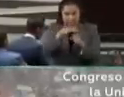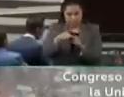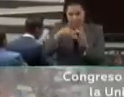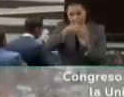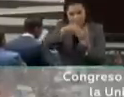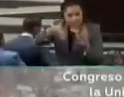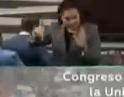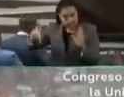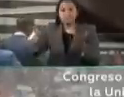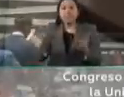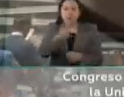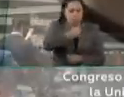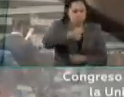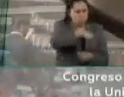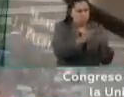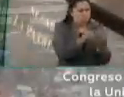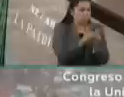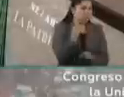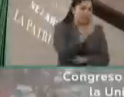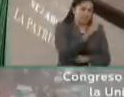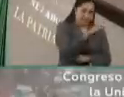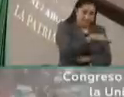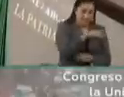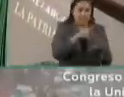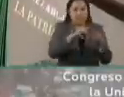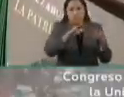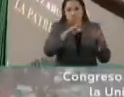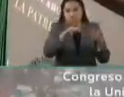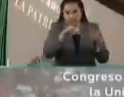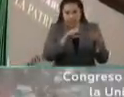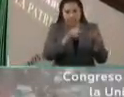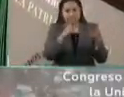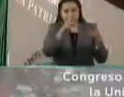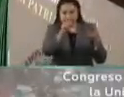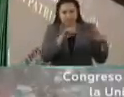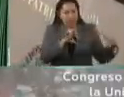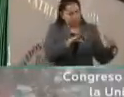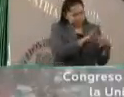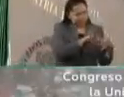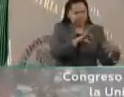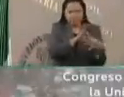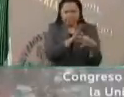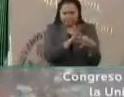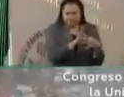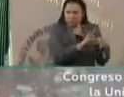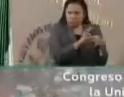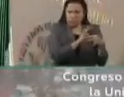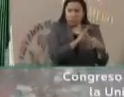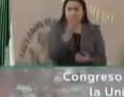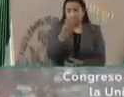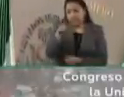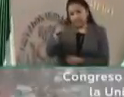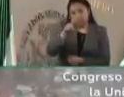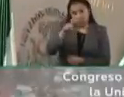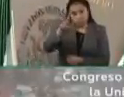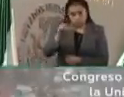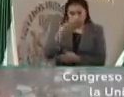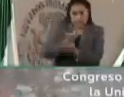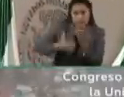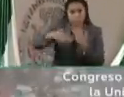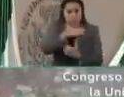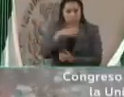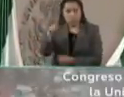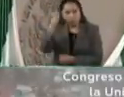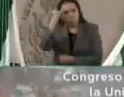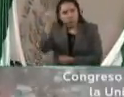alianza entre el Partido Verde, Morena y el Partido del Trabajo, que acompañó el proyecto de la doctora Claudia Sheinbaum, una